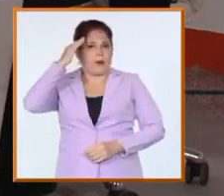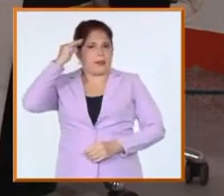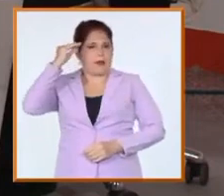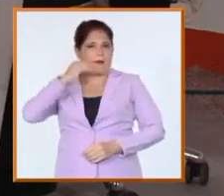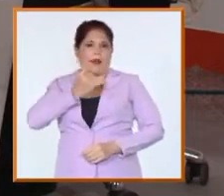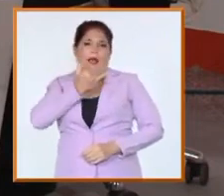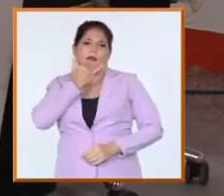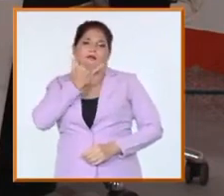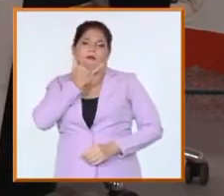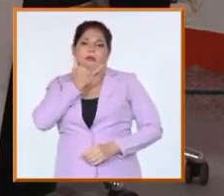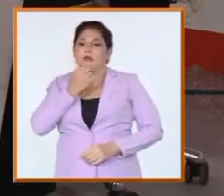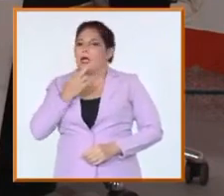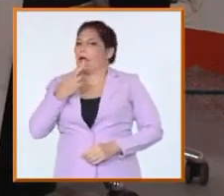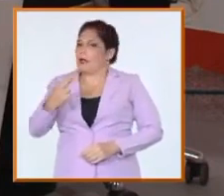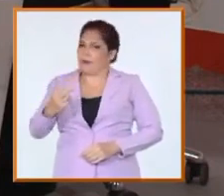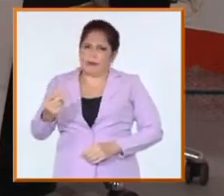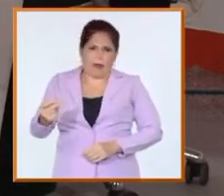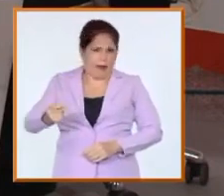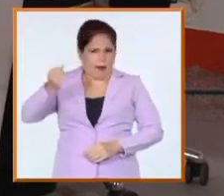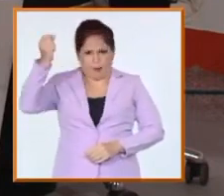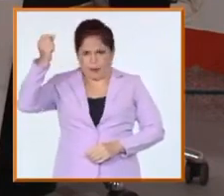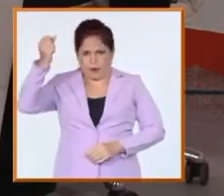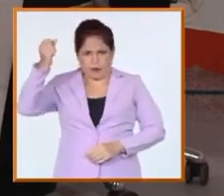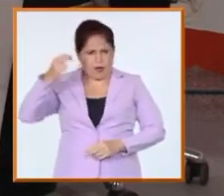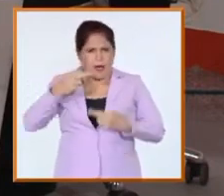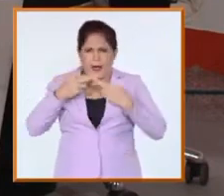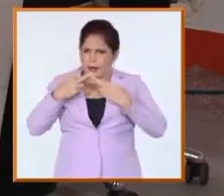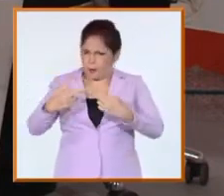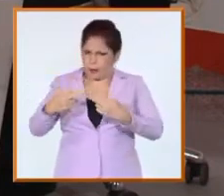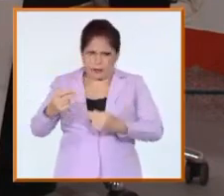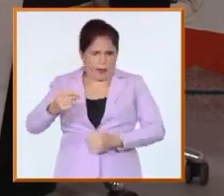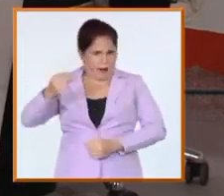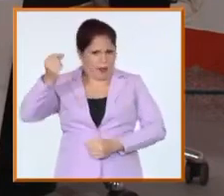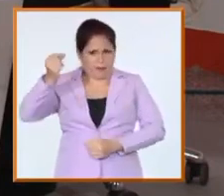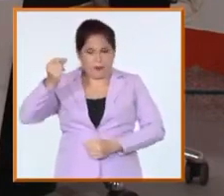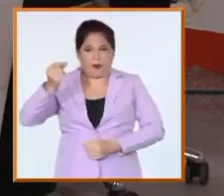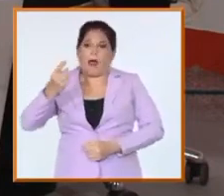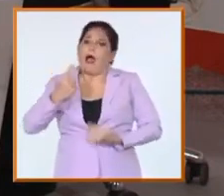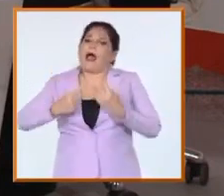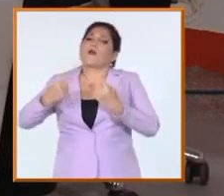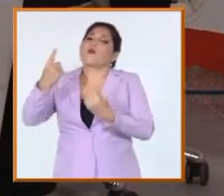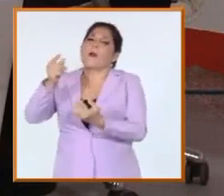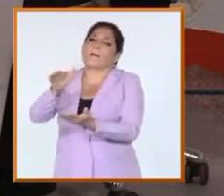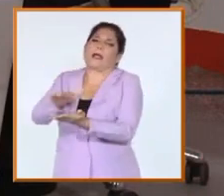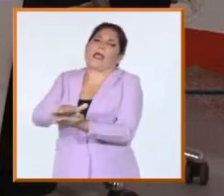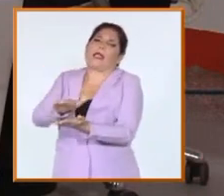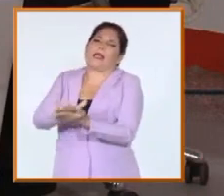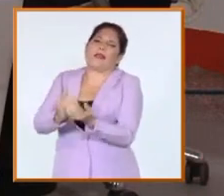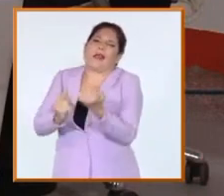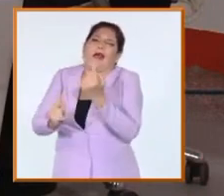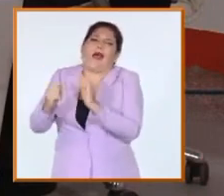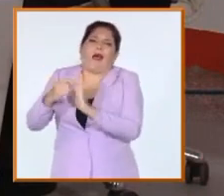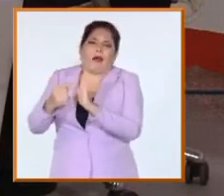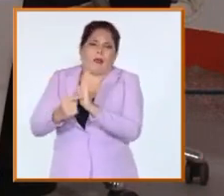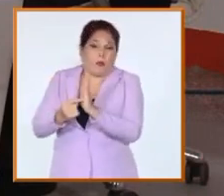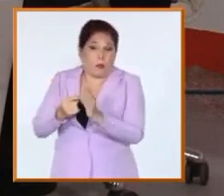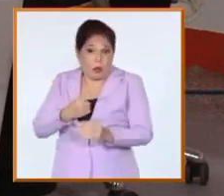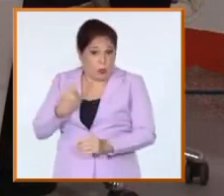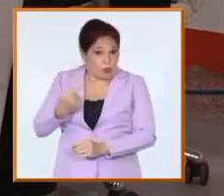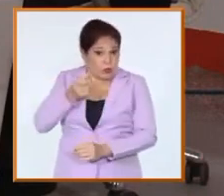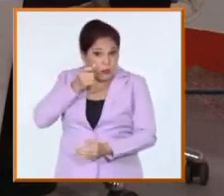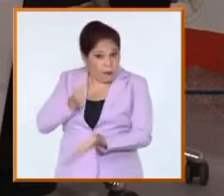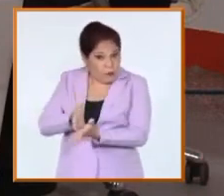la respuesta fue fue Yo digo que fuerte puede quedar algún caso puede cargar algún detalle pero eso tenemos que